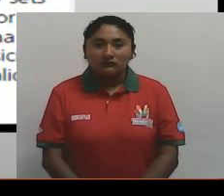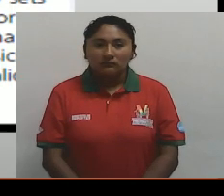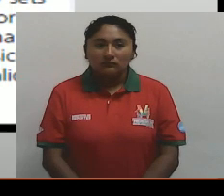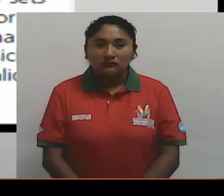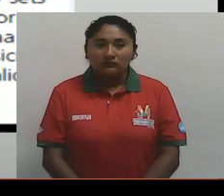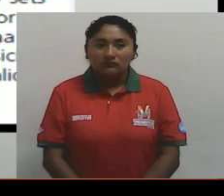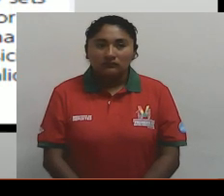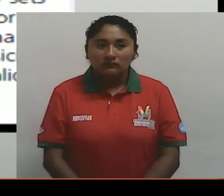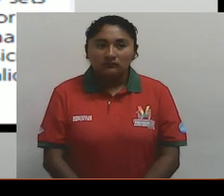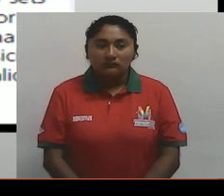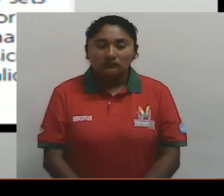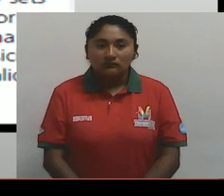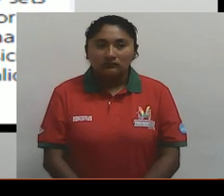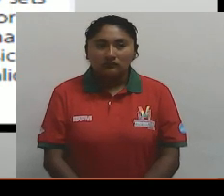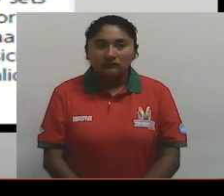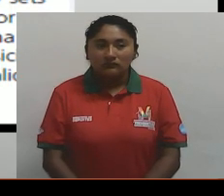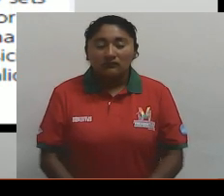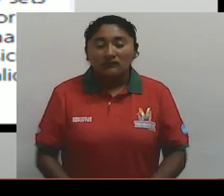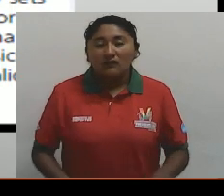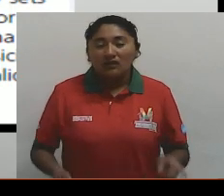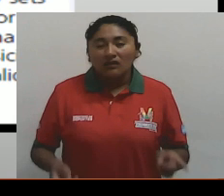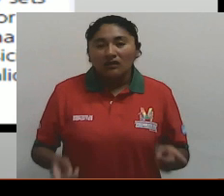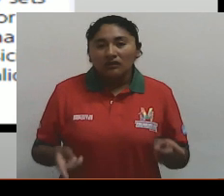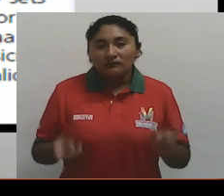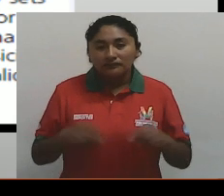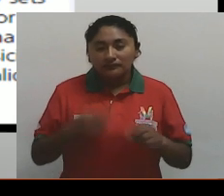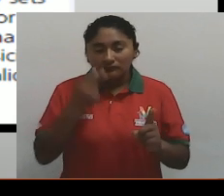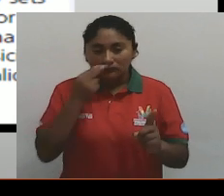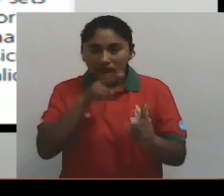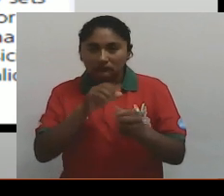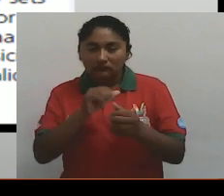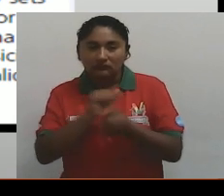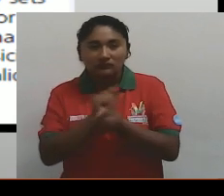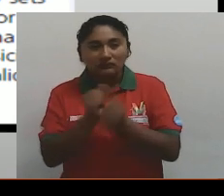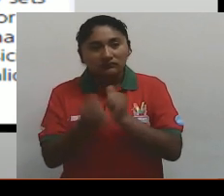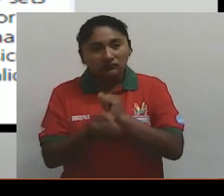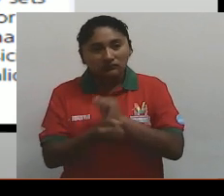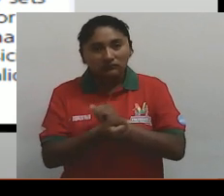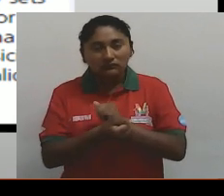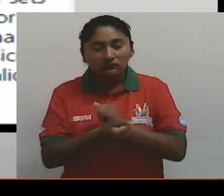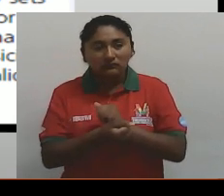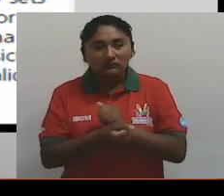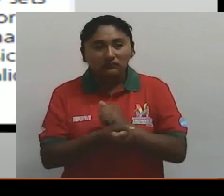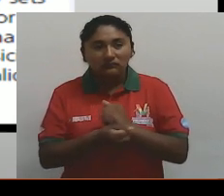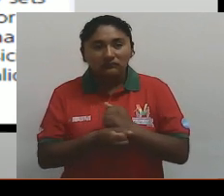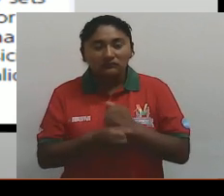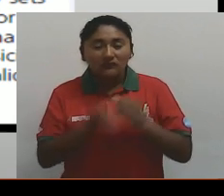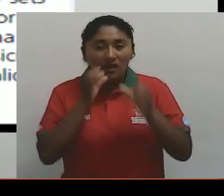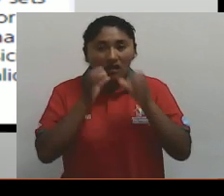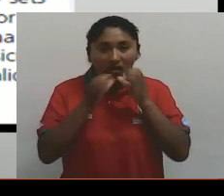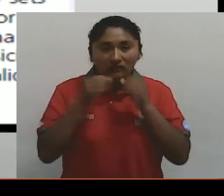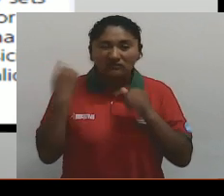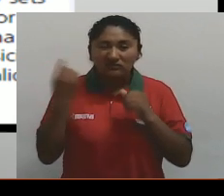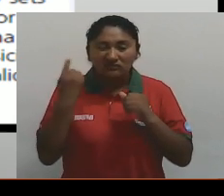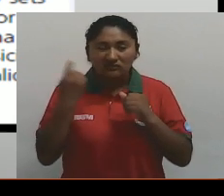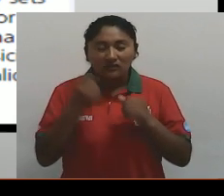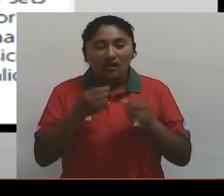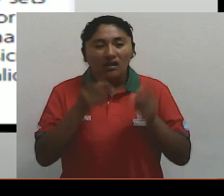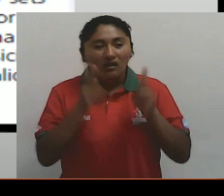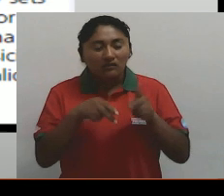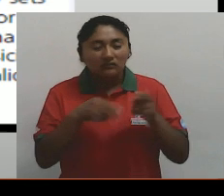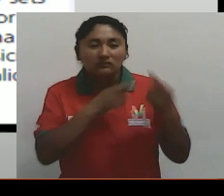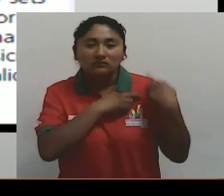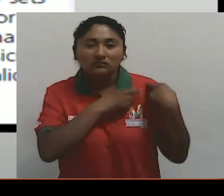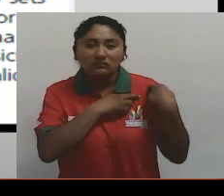Cuando tal discrepancia se descubre antes de comenzar el set, la posición de los jugadores debe ser rectificada de acuerdo a lo que figura en la ficha de posiciones. No habrá